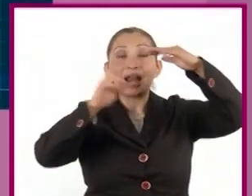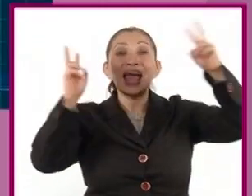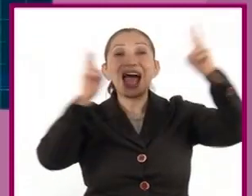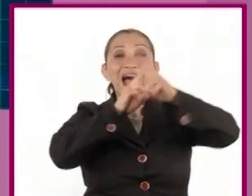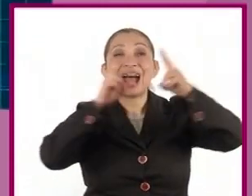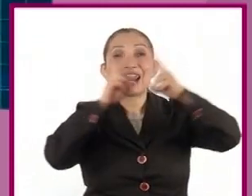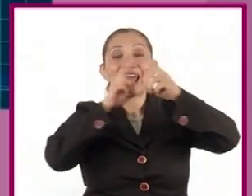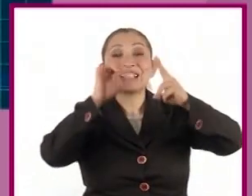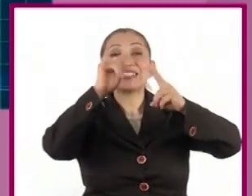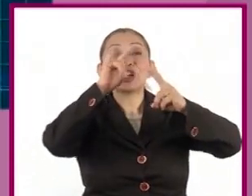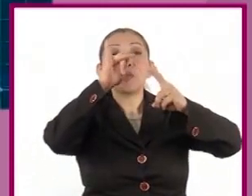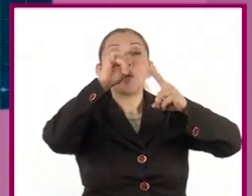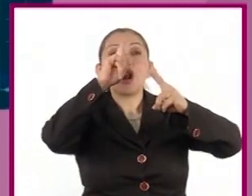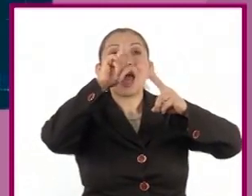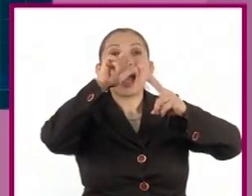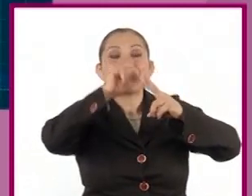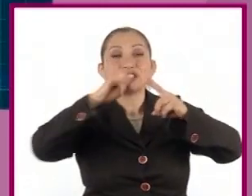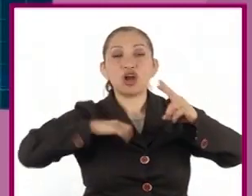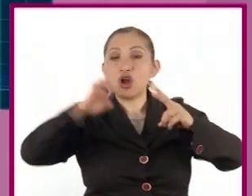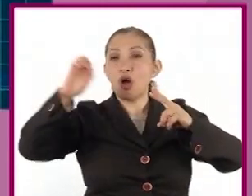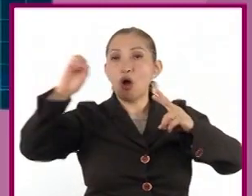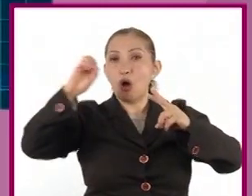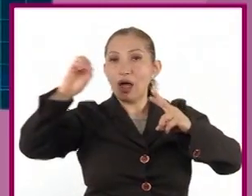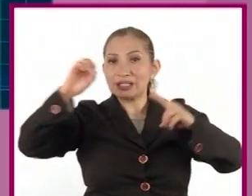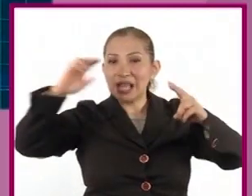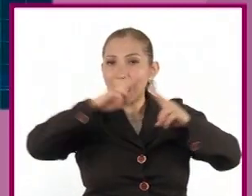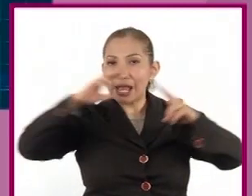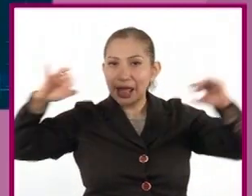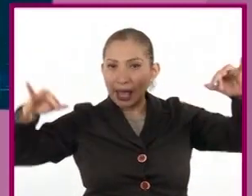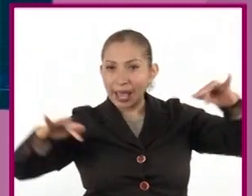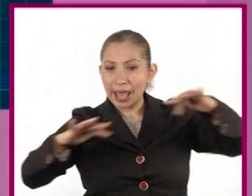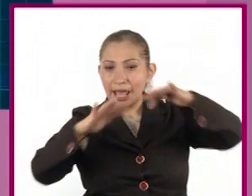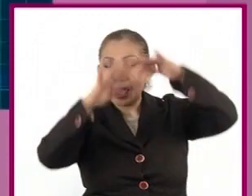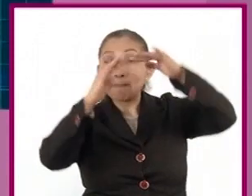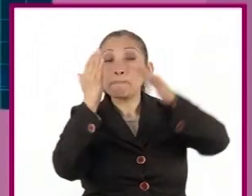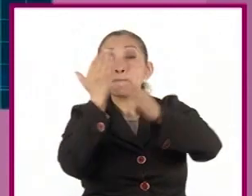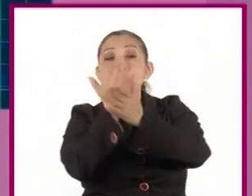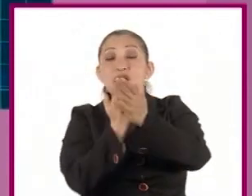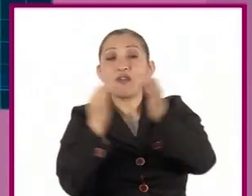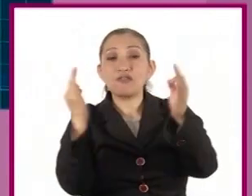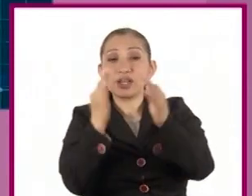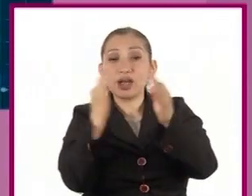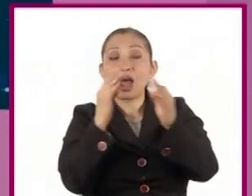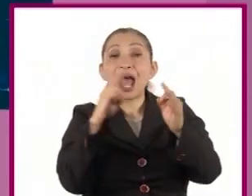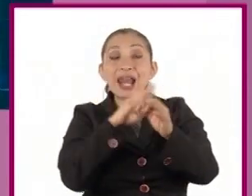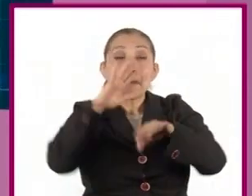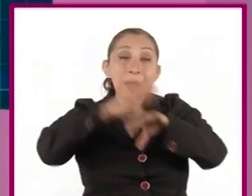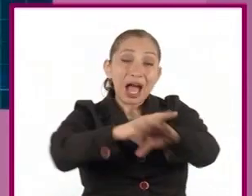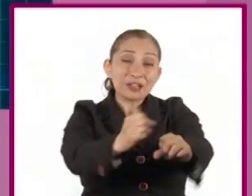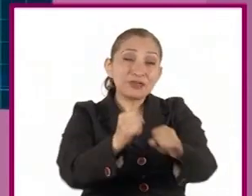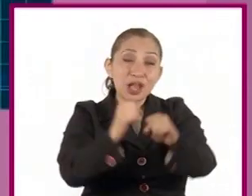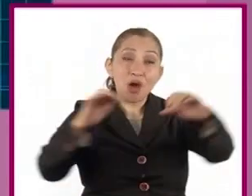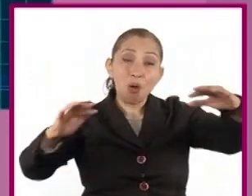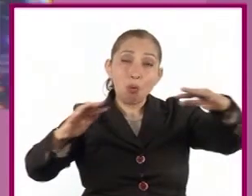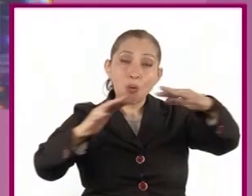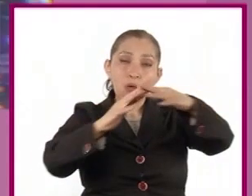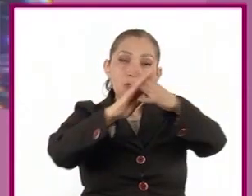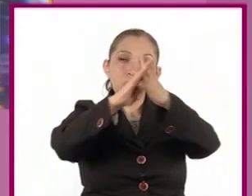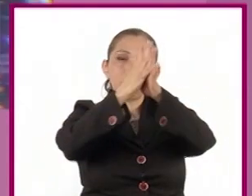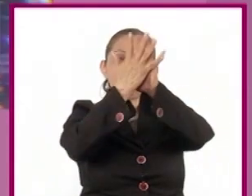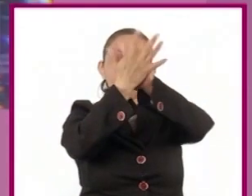vientos circumpolares contra los vientos del oeste. El aire menos frío asciende sobre el aire más frío y